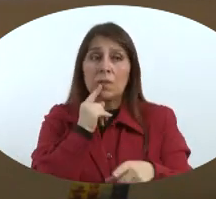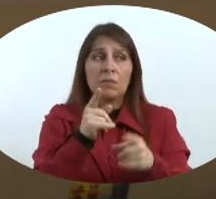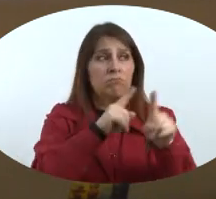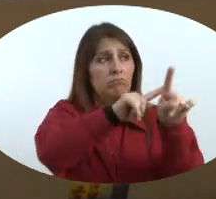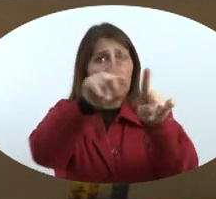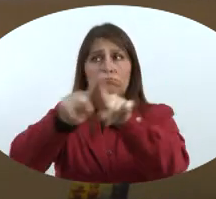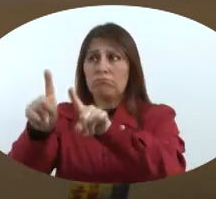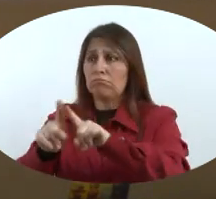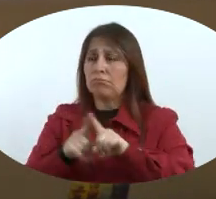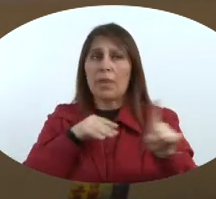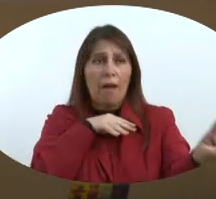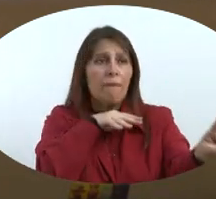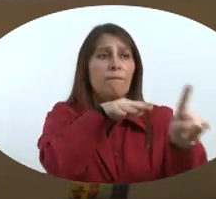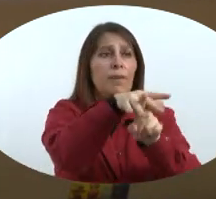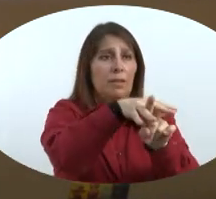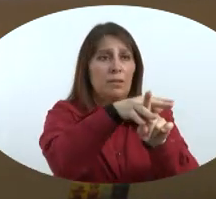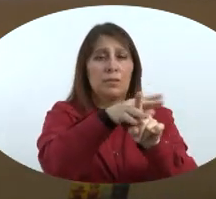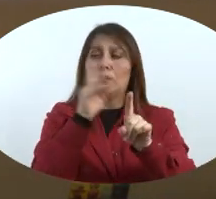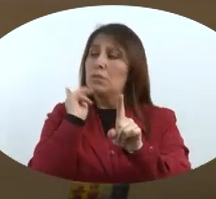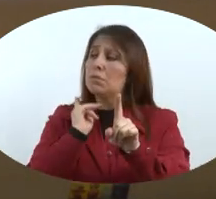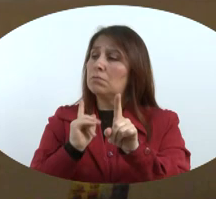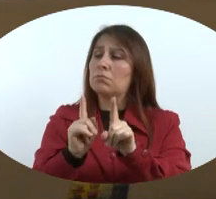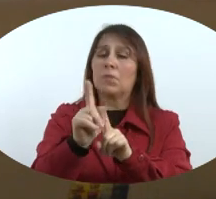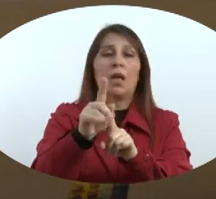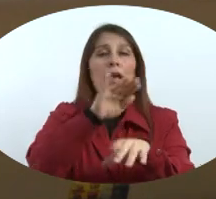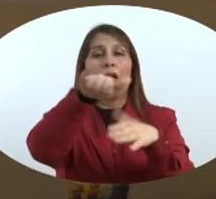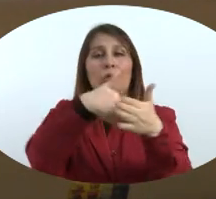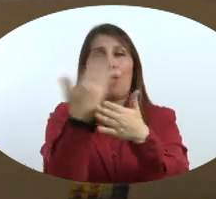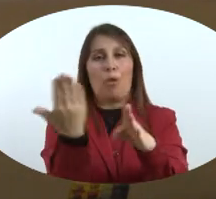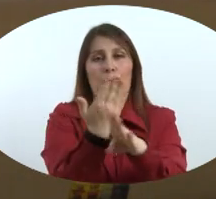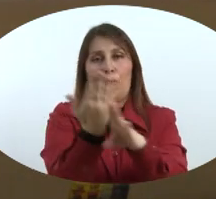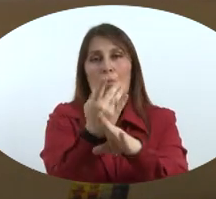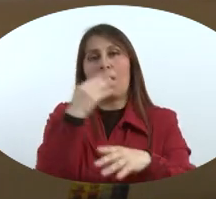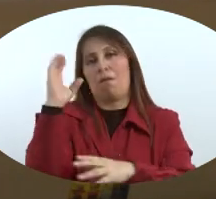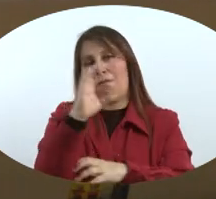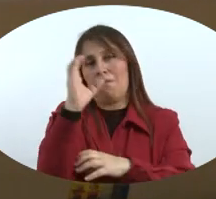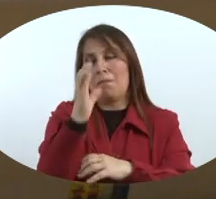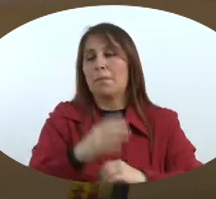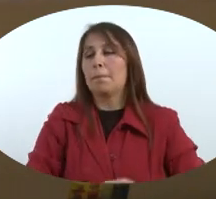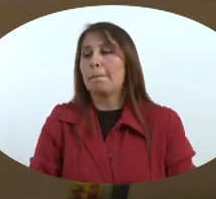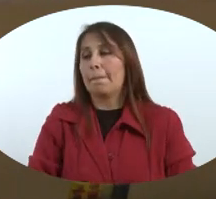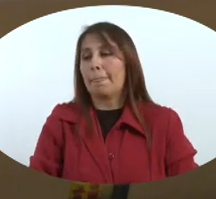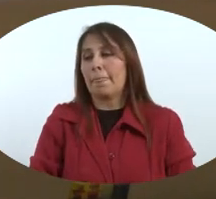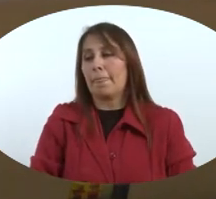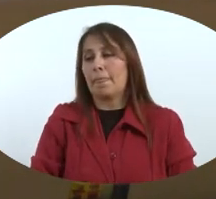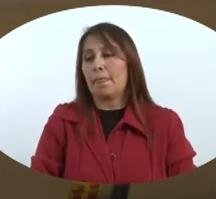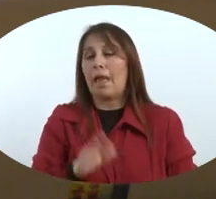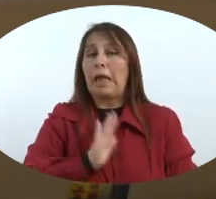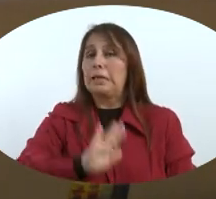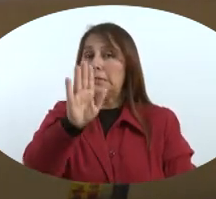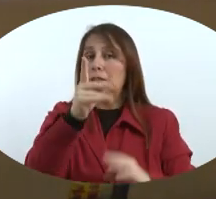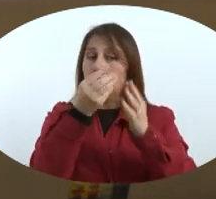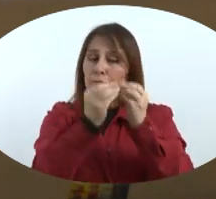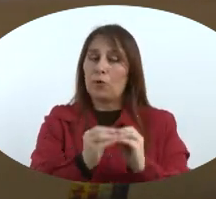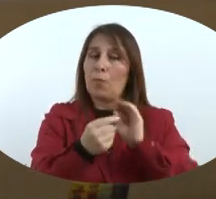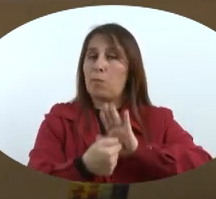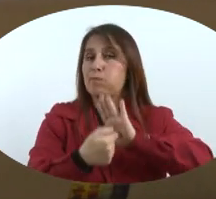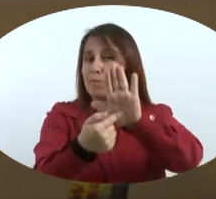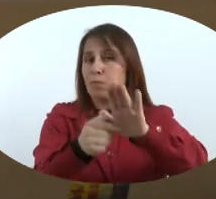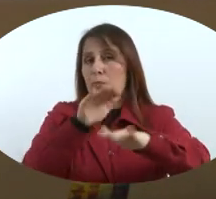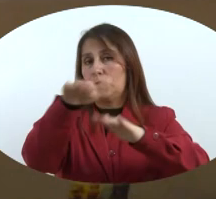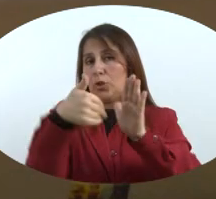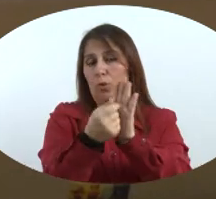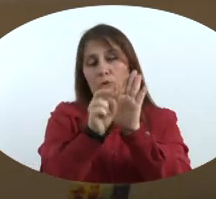hemos y sufrió a lo largo del conflicto en colombia así sería pues el término en esta presentación